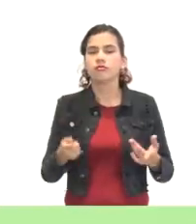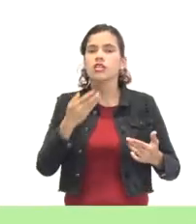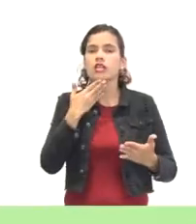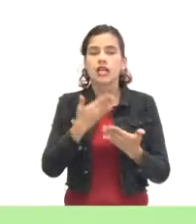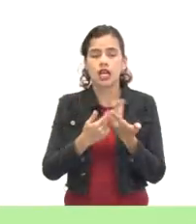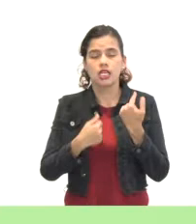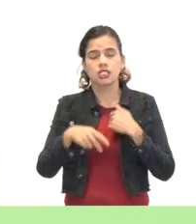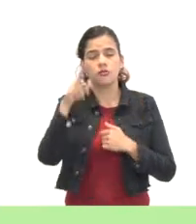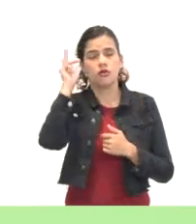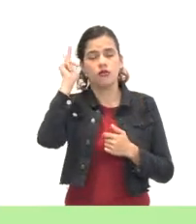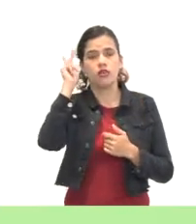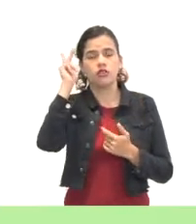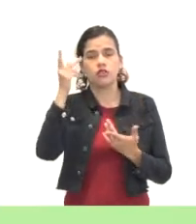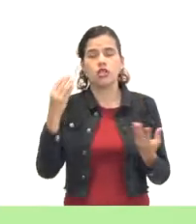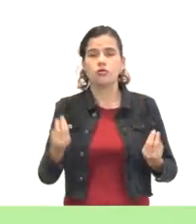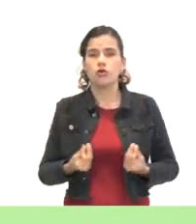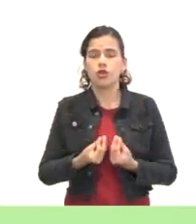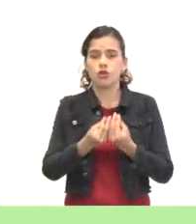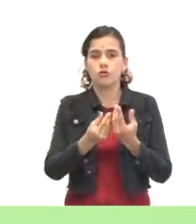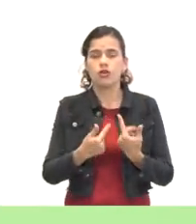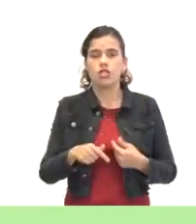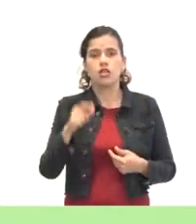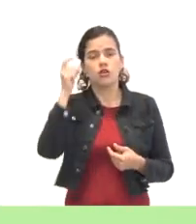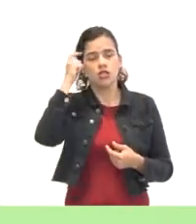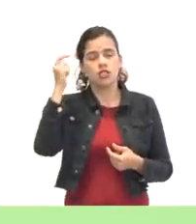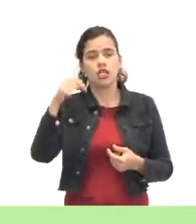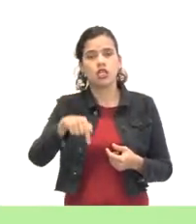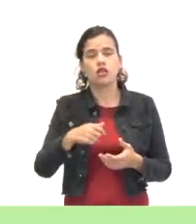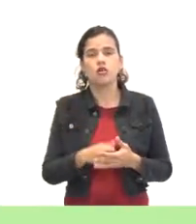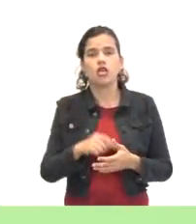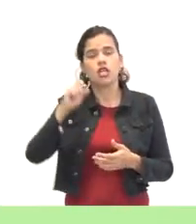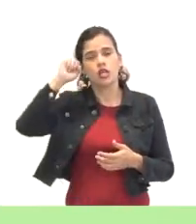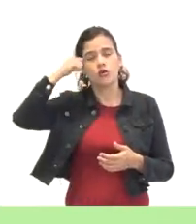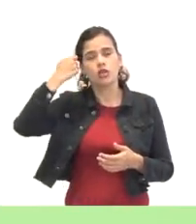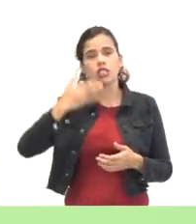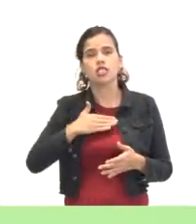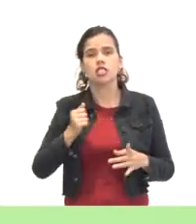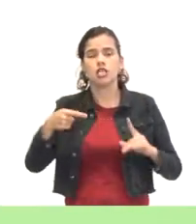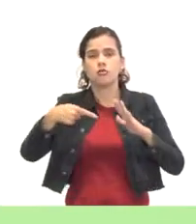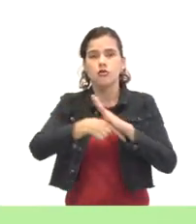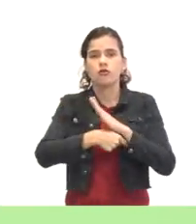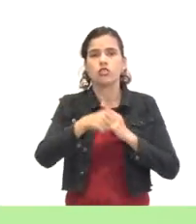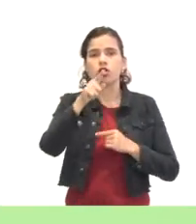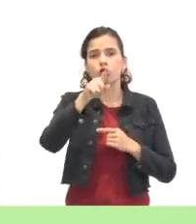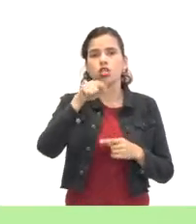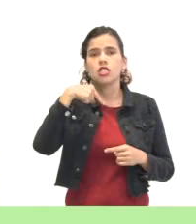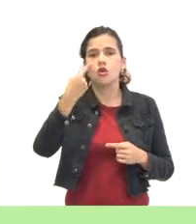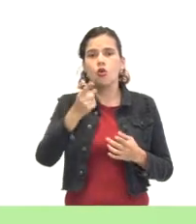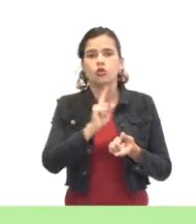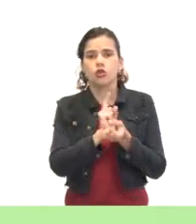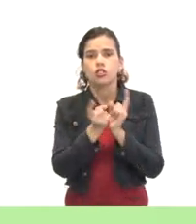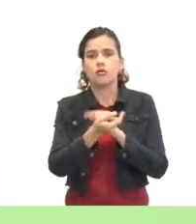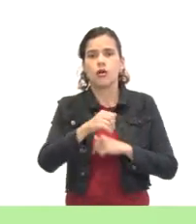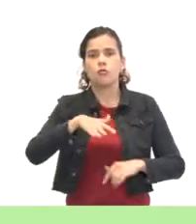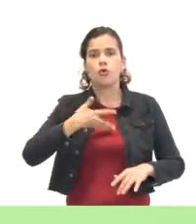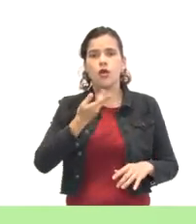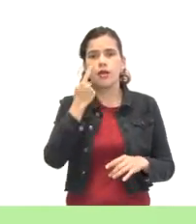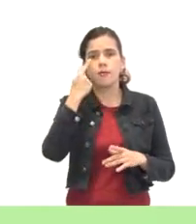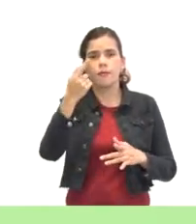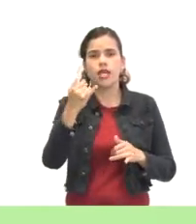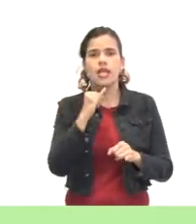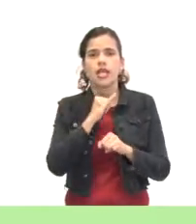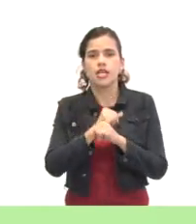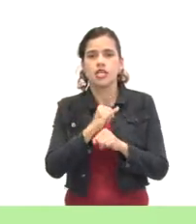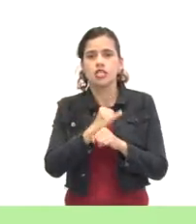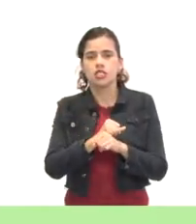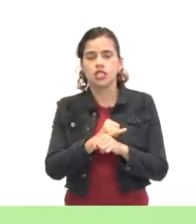Muchas gracias, profesores, por acompañarnos el día de hoy. Recuerden que si quieren profundizar con este u otros temas, pueden visitar la página